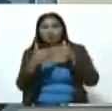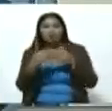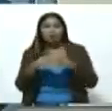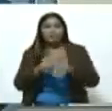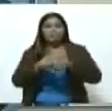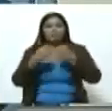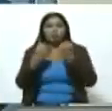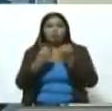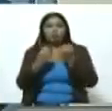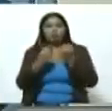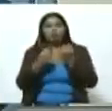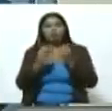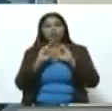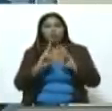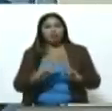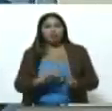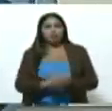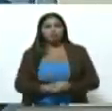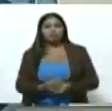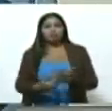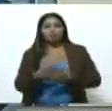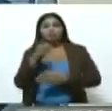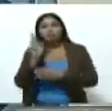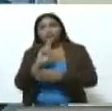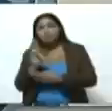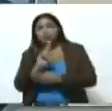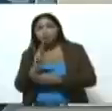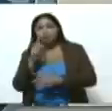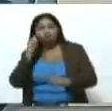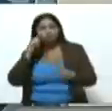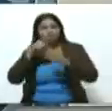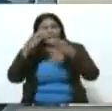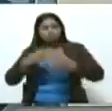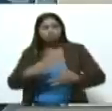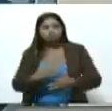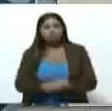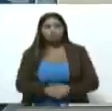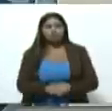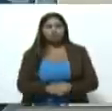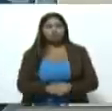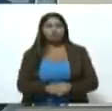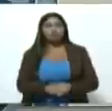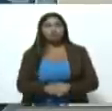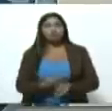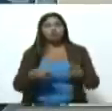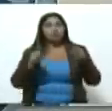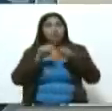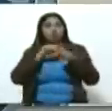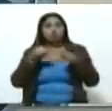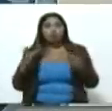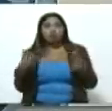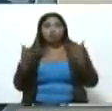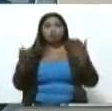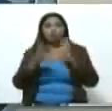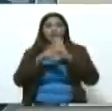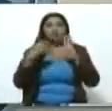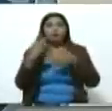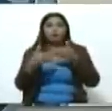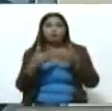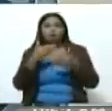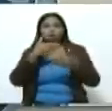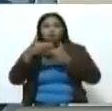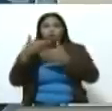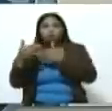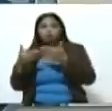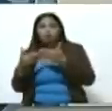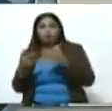a los derechos humanos con mayor celeridad y contundencia. Igualmente, elevamos la Dirección de Delitos Comunes